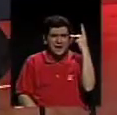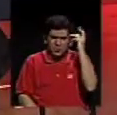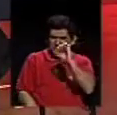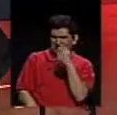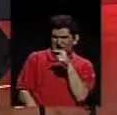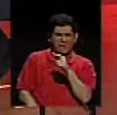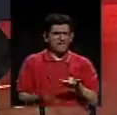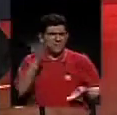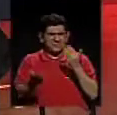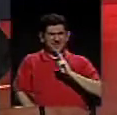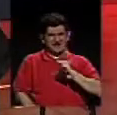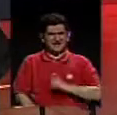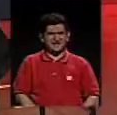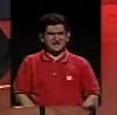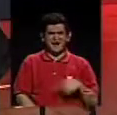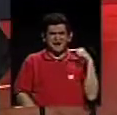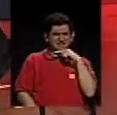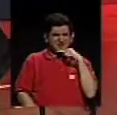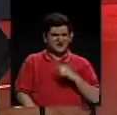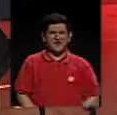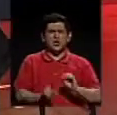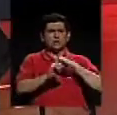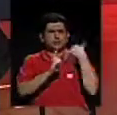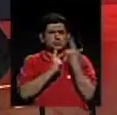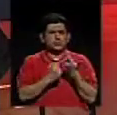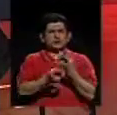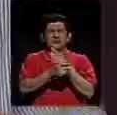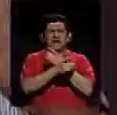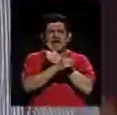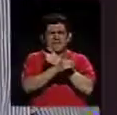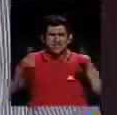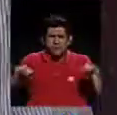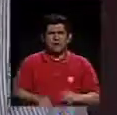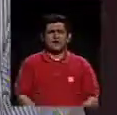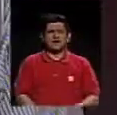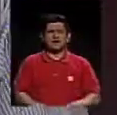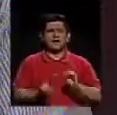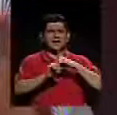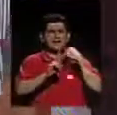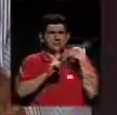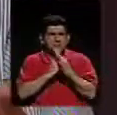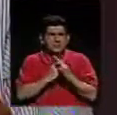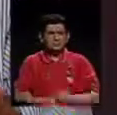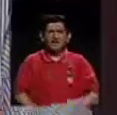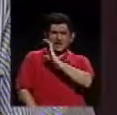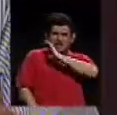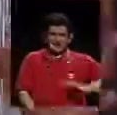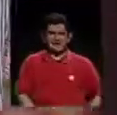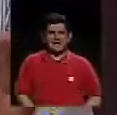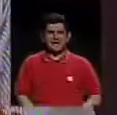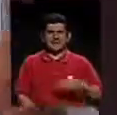es realmente socialcristiana, socialdemócrata, o más garantista o menos garantista. Simplemente es